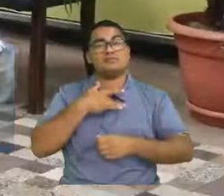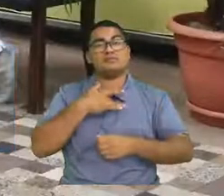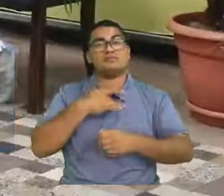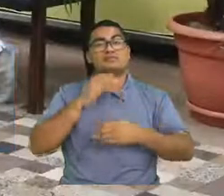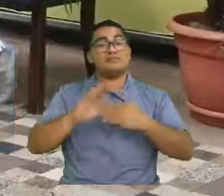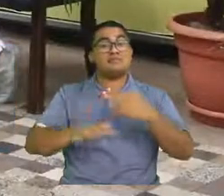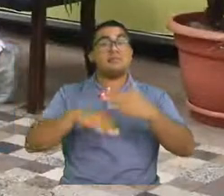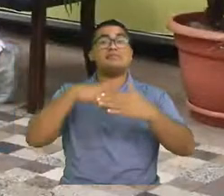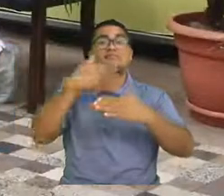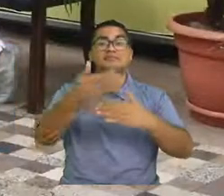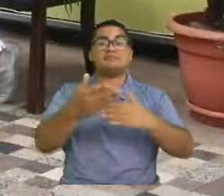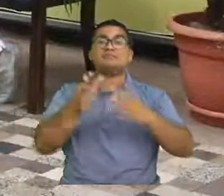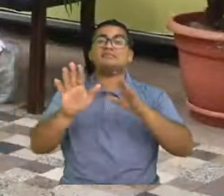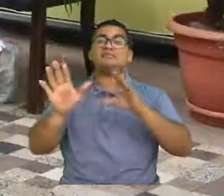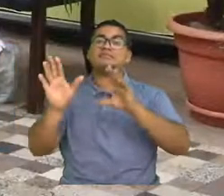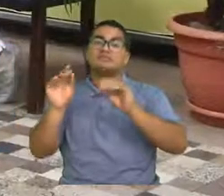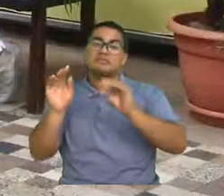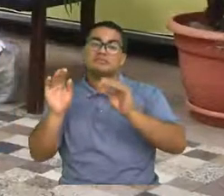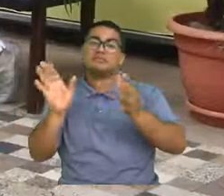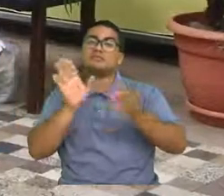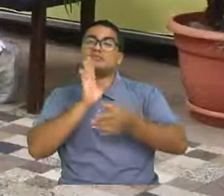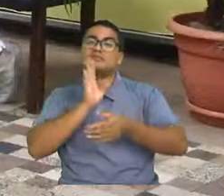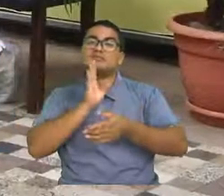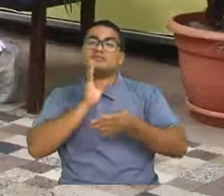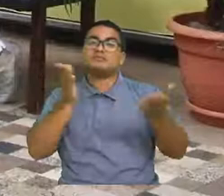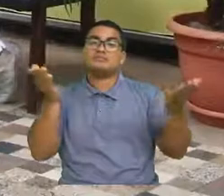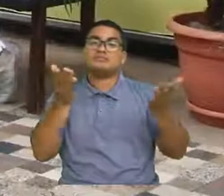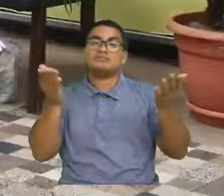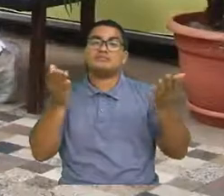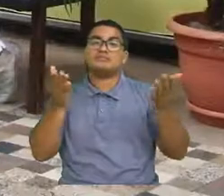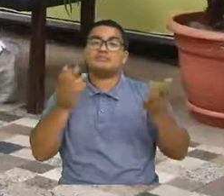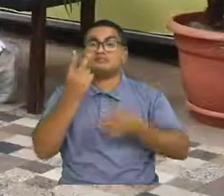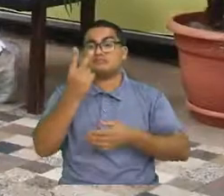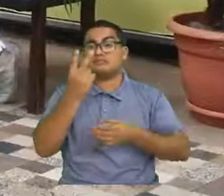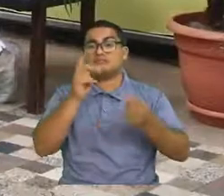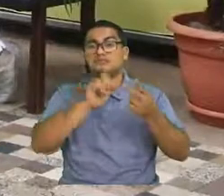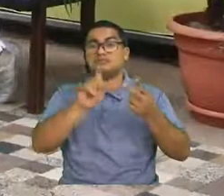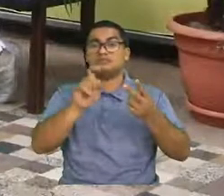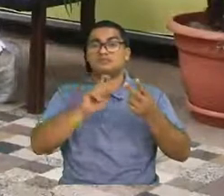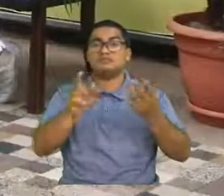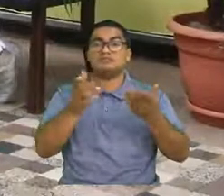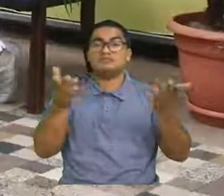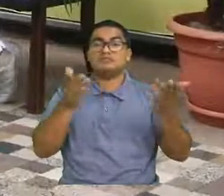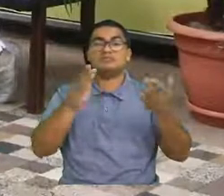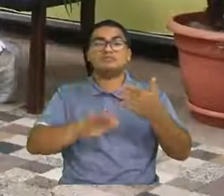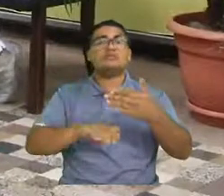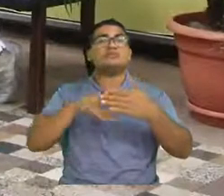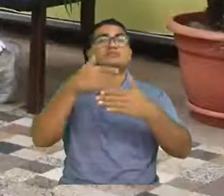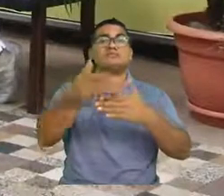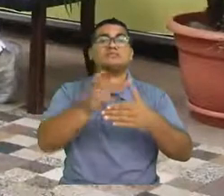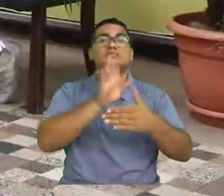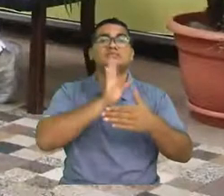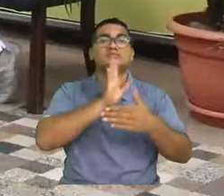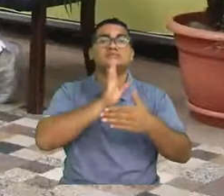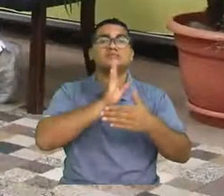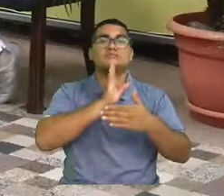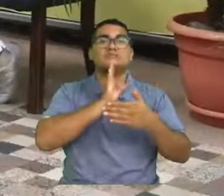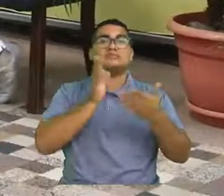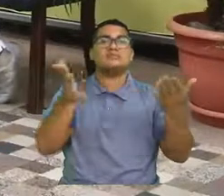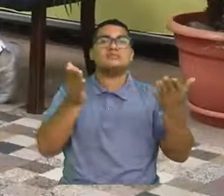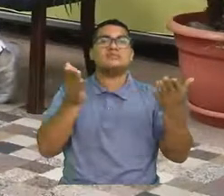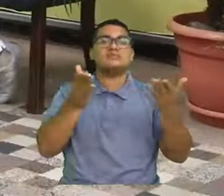Cuando regresemos, nos quedamos en los 2 meses, ¿verdad? Sí, así es. Cuando regresemos vamos a seguir hablando de...